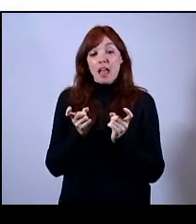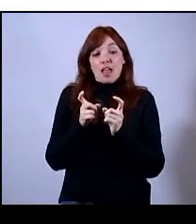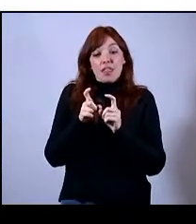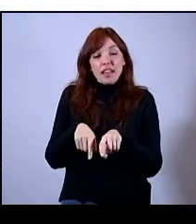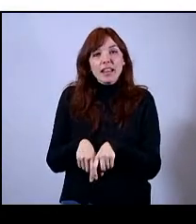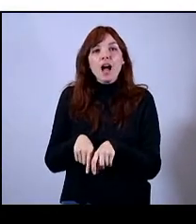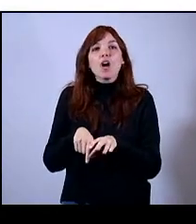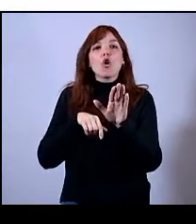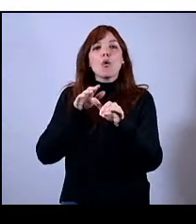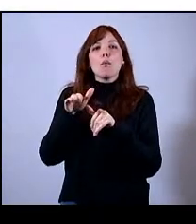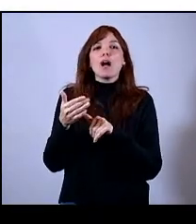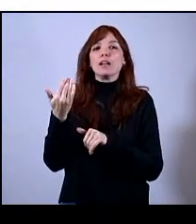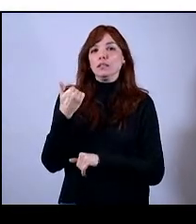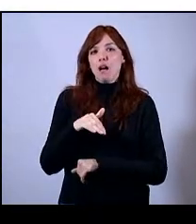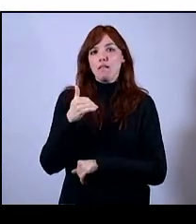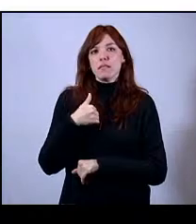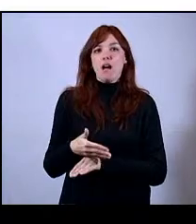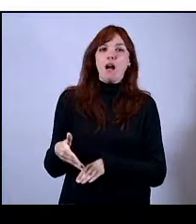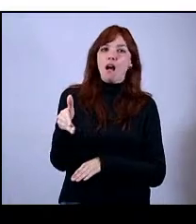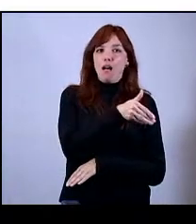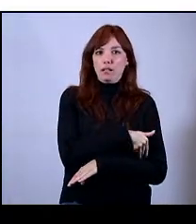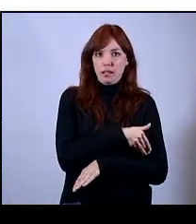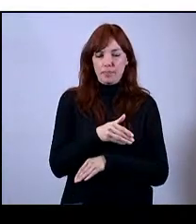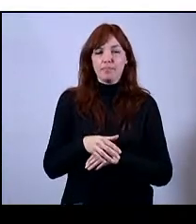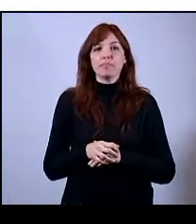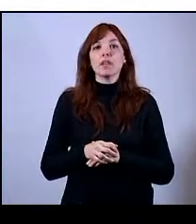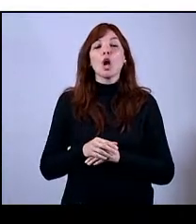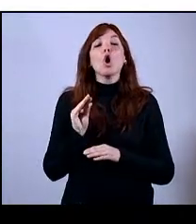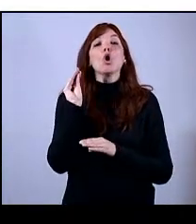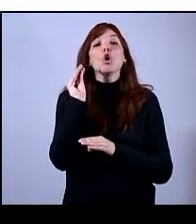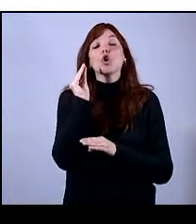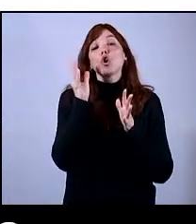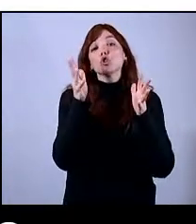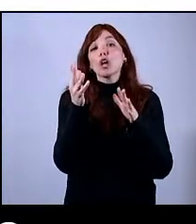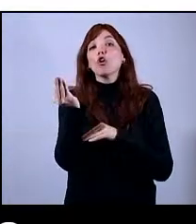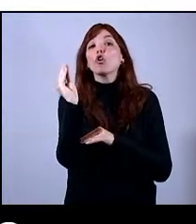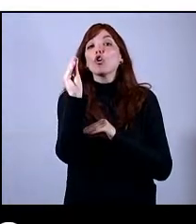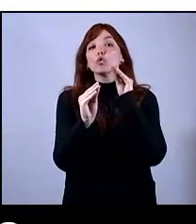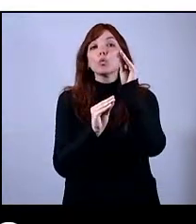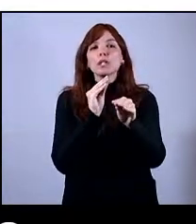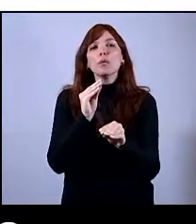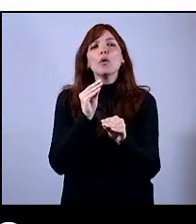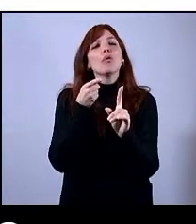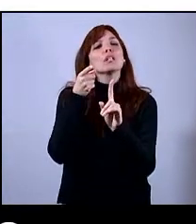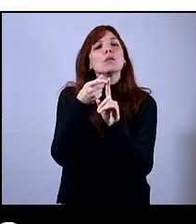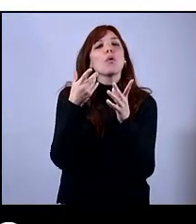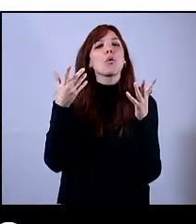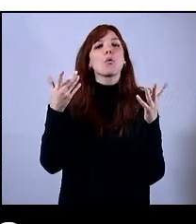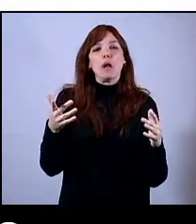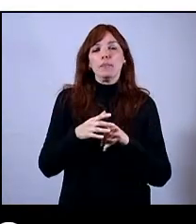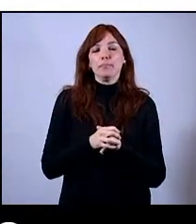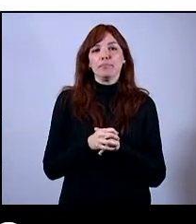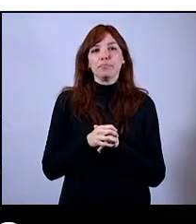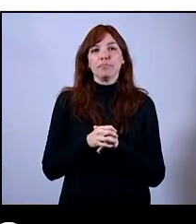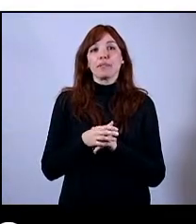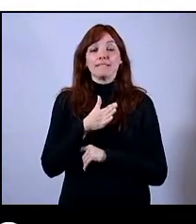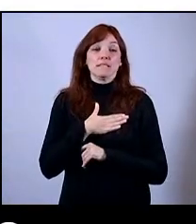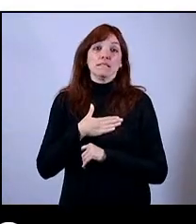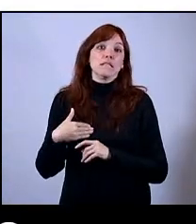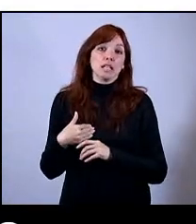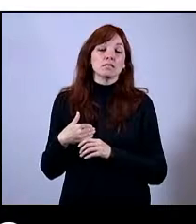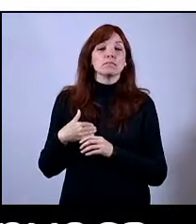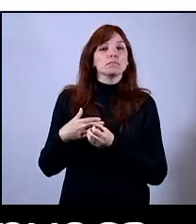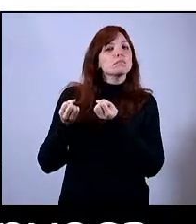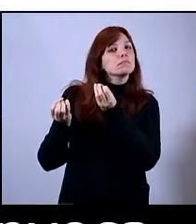previamente por el ministro. El Consejo Consultivo se convoca para informar de lo